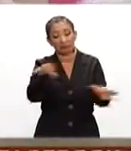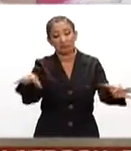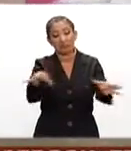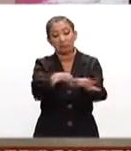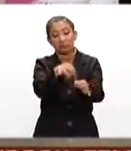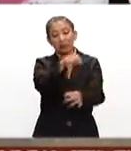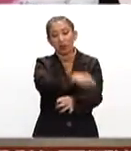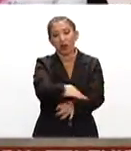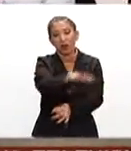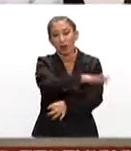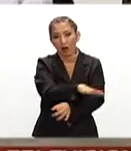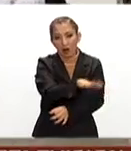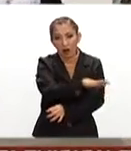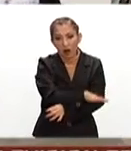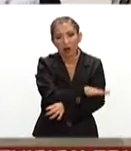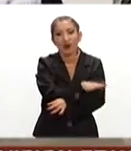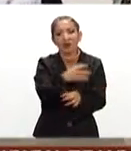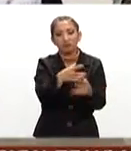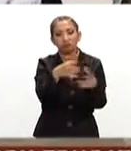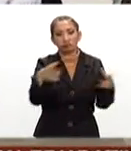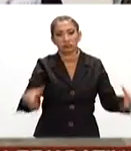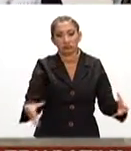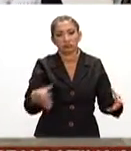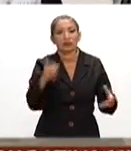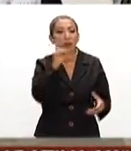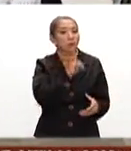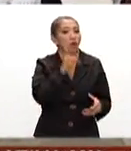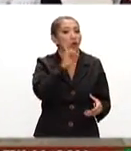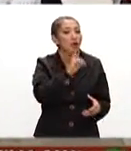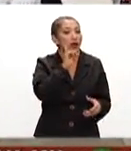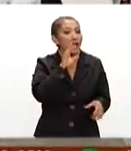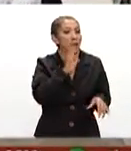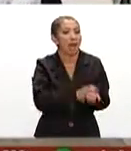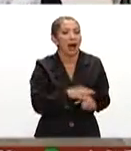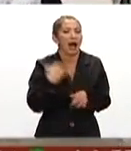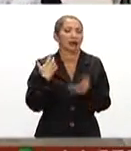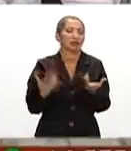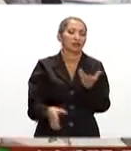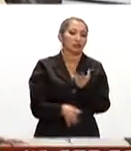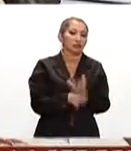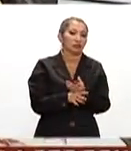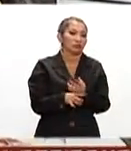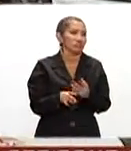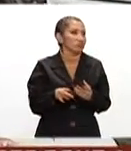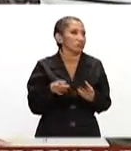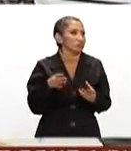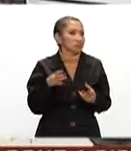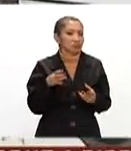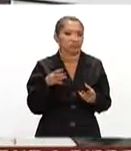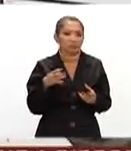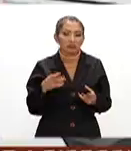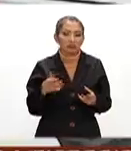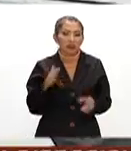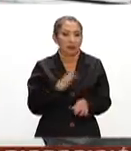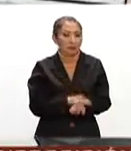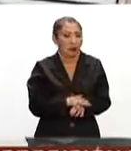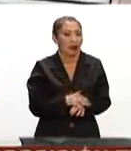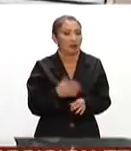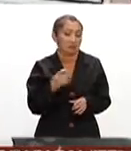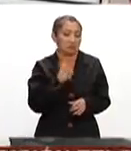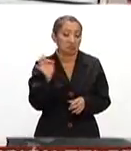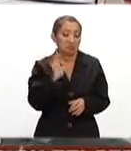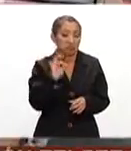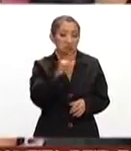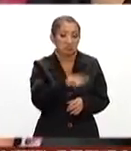con, digamos, el envejecimiento de la población. Correcto. Entonces las mujeres estamos más expuestas, digamos, a edades mayores. Entonces esa podría